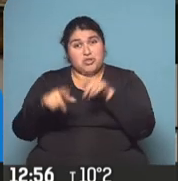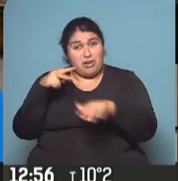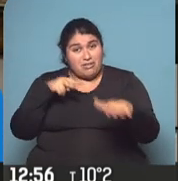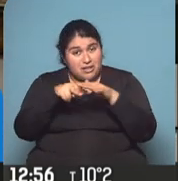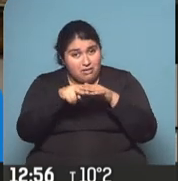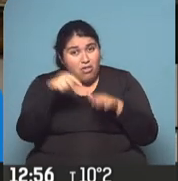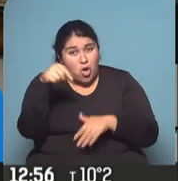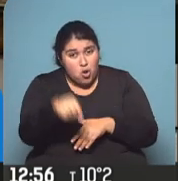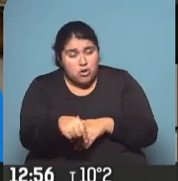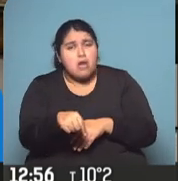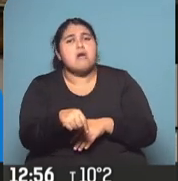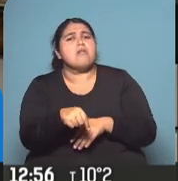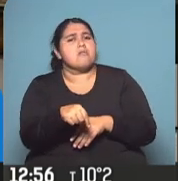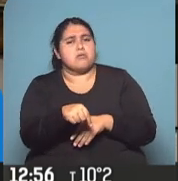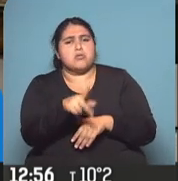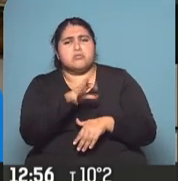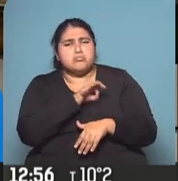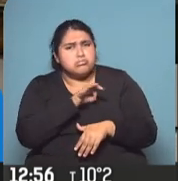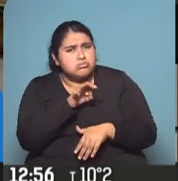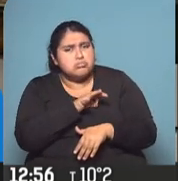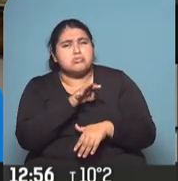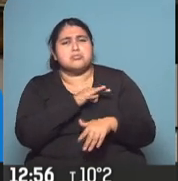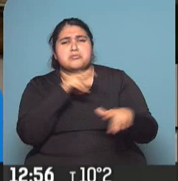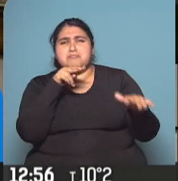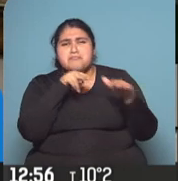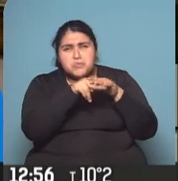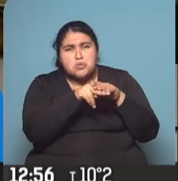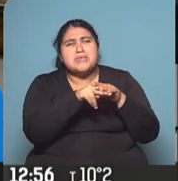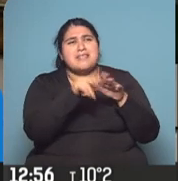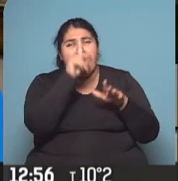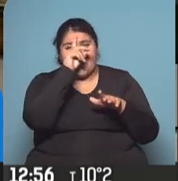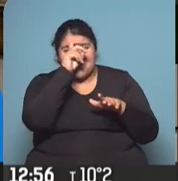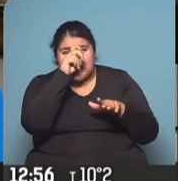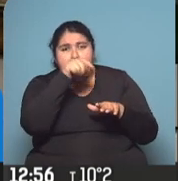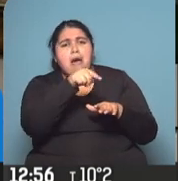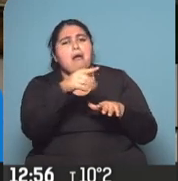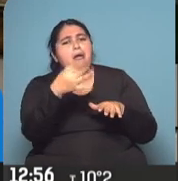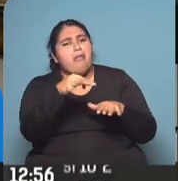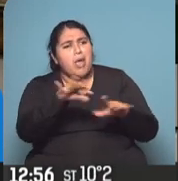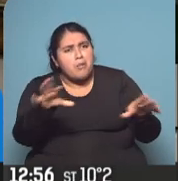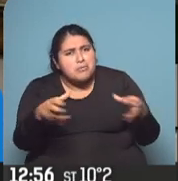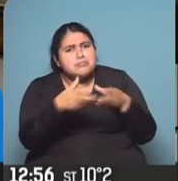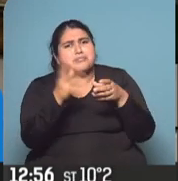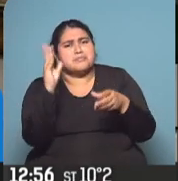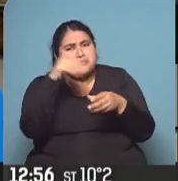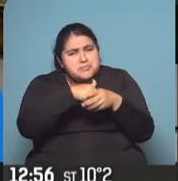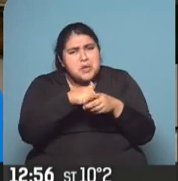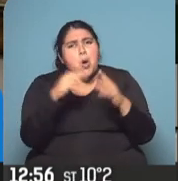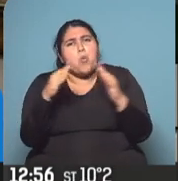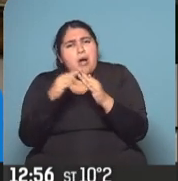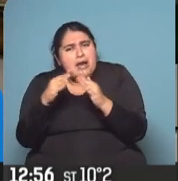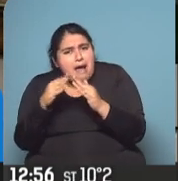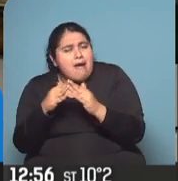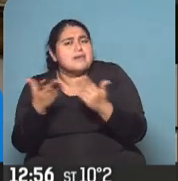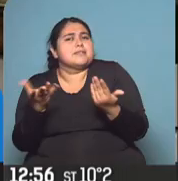internadas muchos años en los hospitales monovalentes puedan tener los dispositivos intermedios, una casa de medio camino,